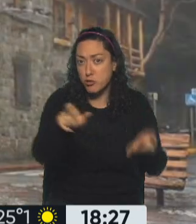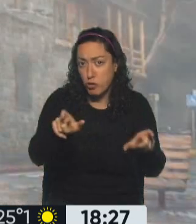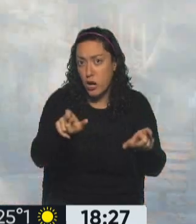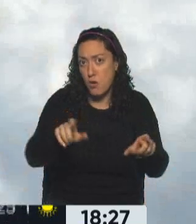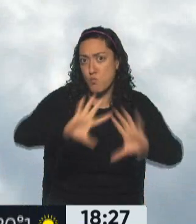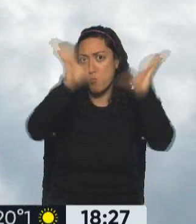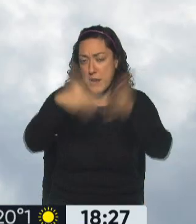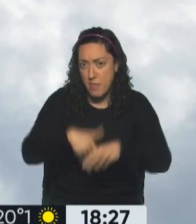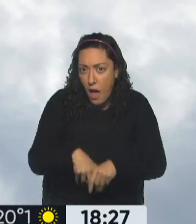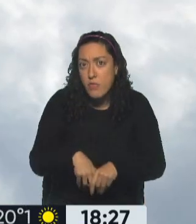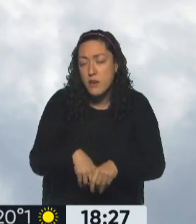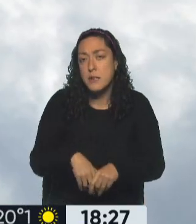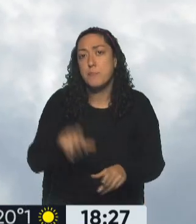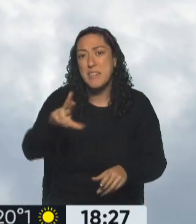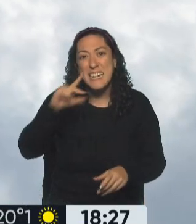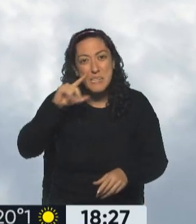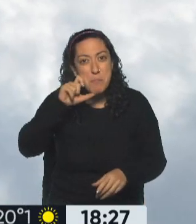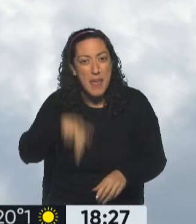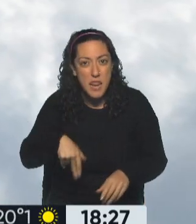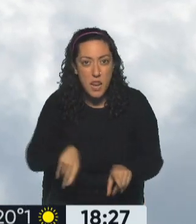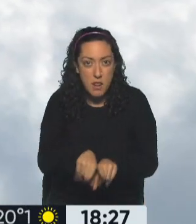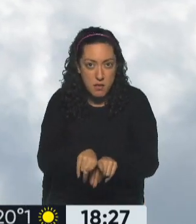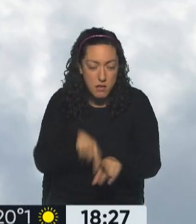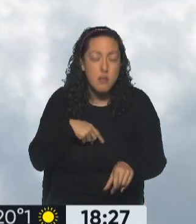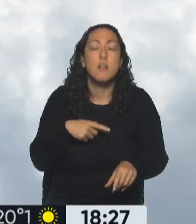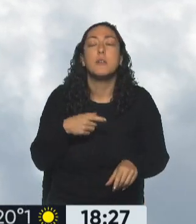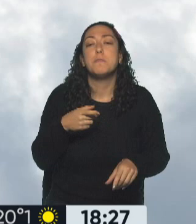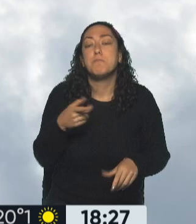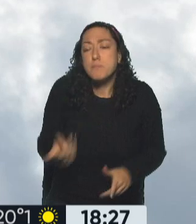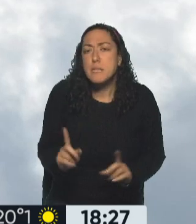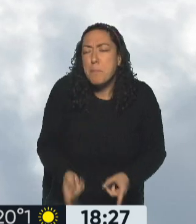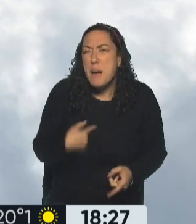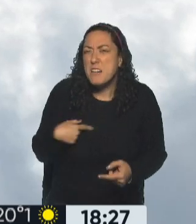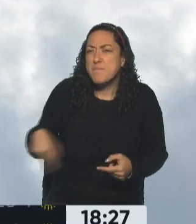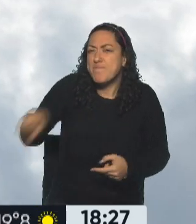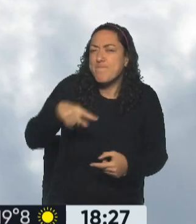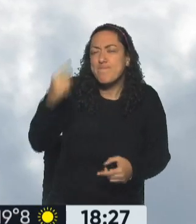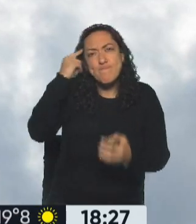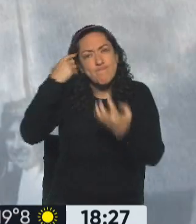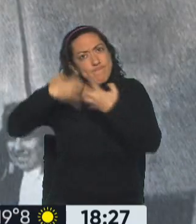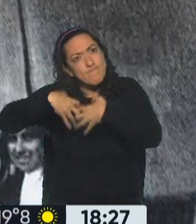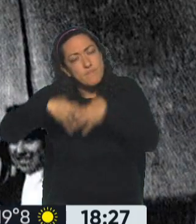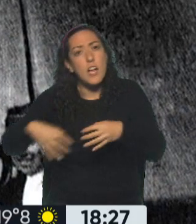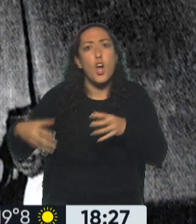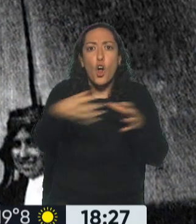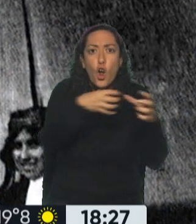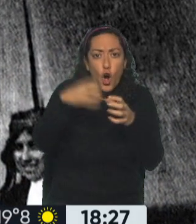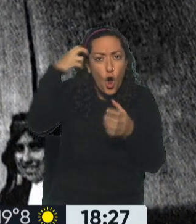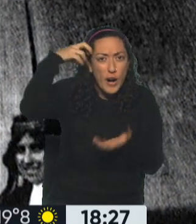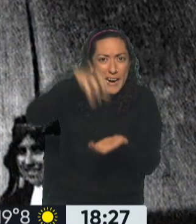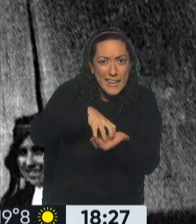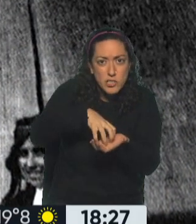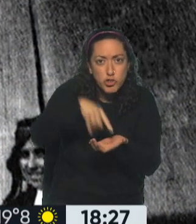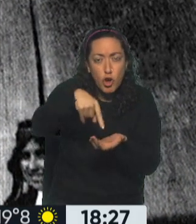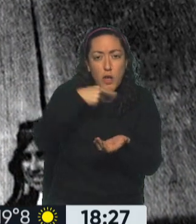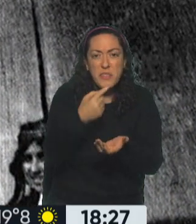es crimen de lesa humanidad. También se cuestionaba o se preguntaban, por ejemplo, hay debates en el Congreso Nacional que dicen explícitamente ¿qué